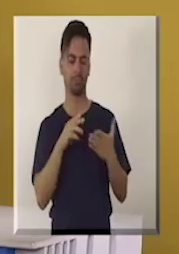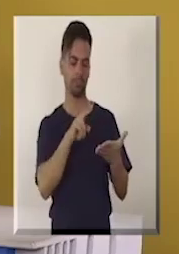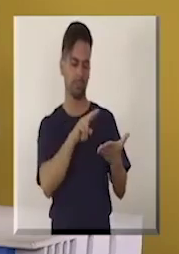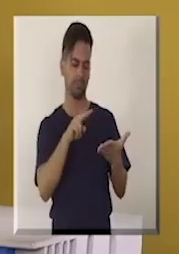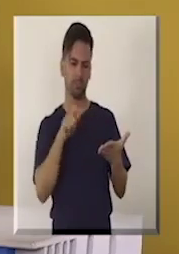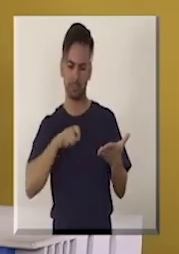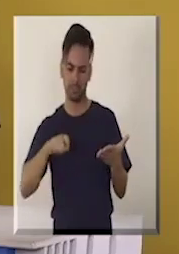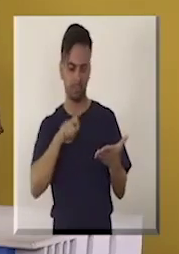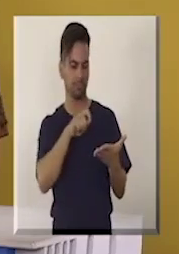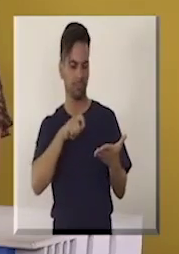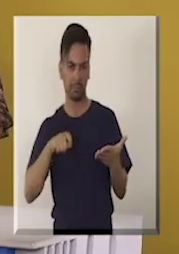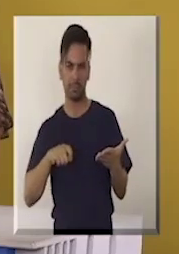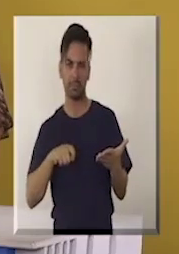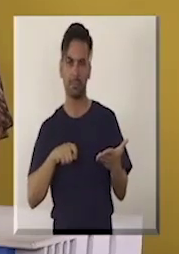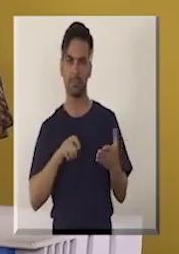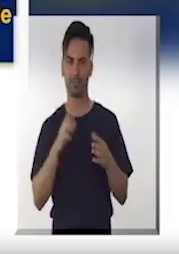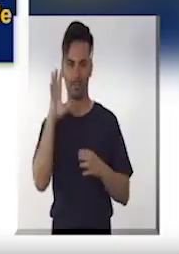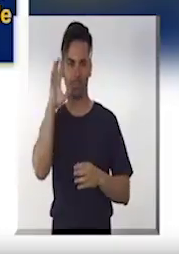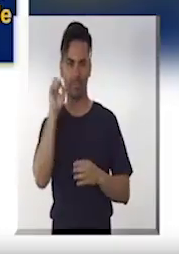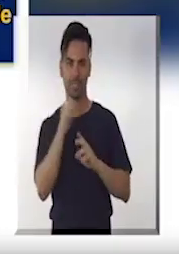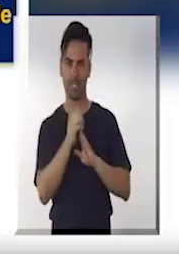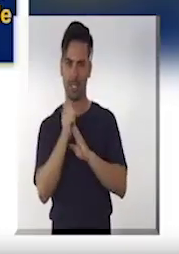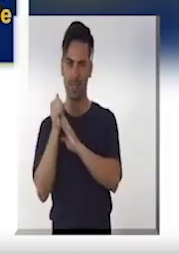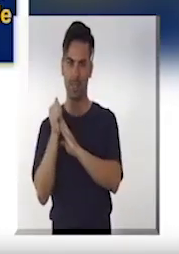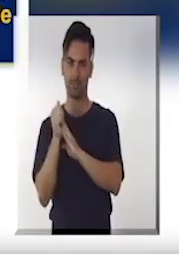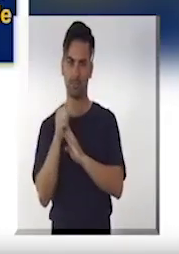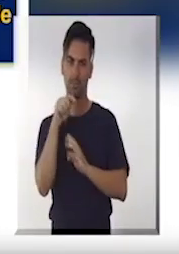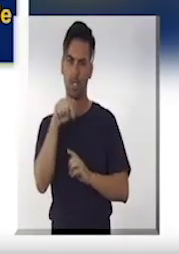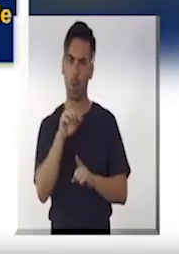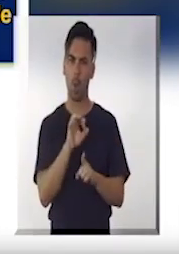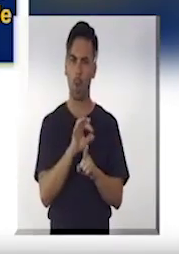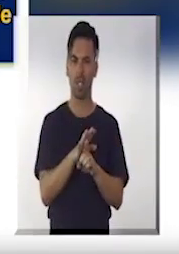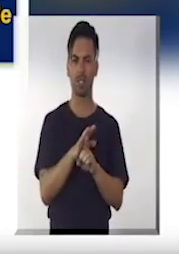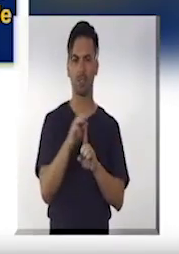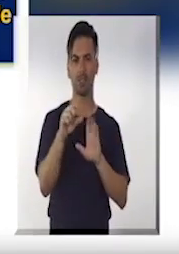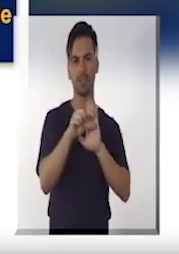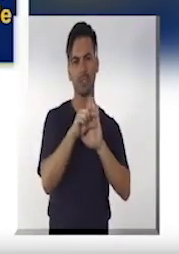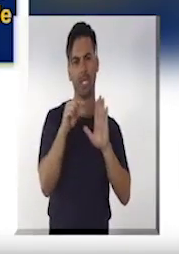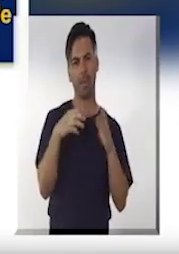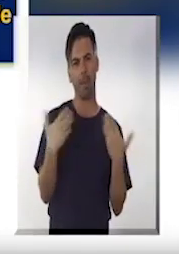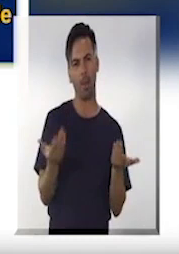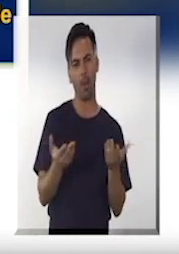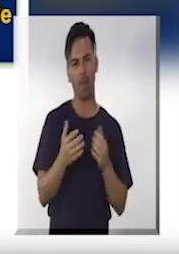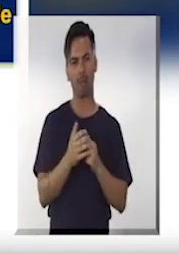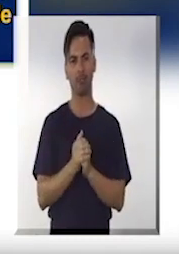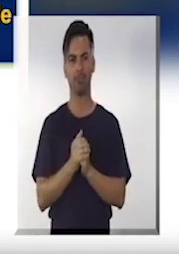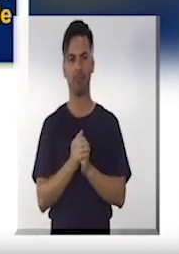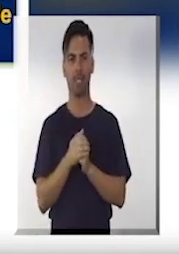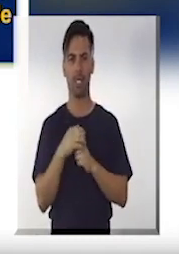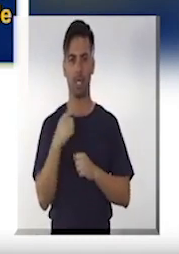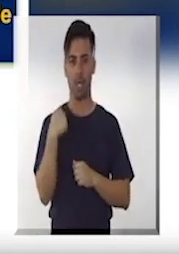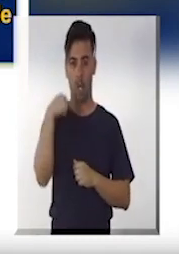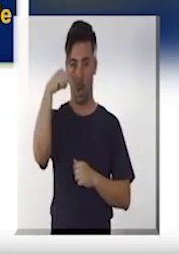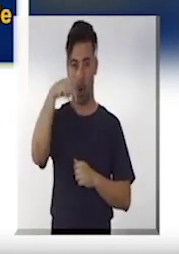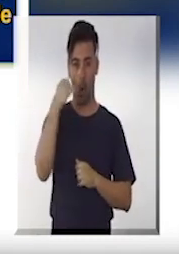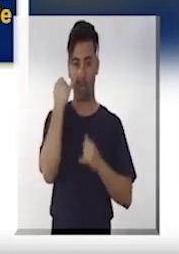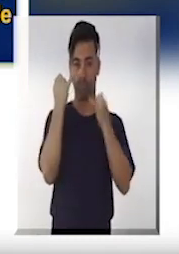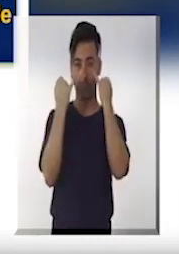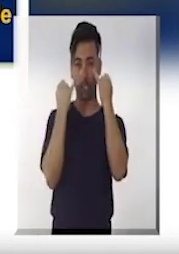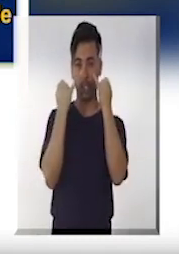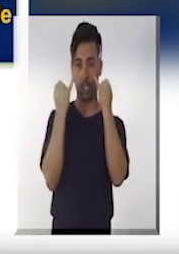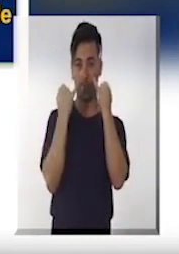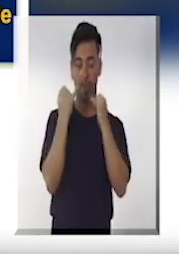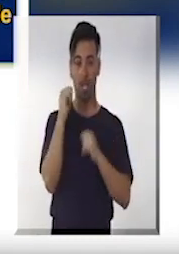Comencemos entonces. ¿Cuál es el tema de hoy? Hoy vamos a trabajar la traducción del lenguaje común al algebraico